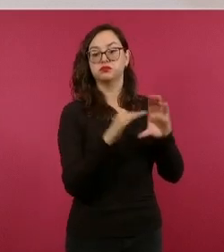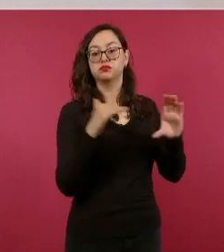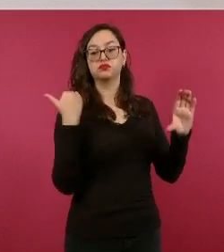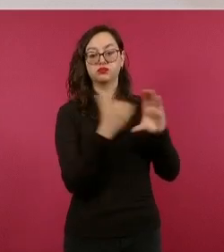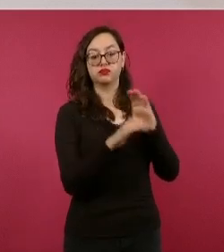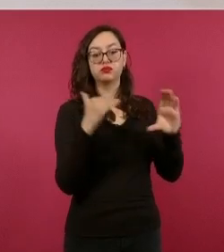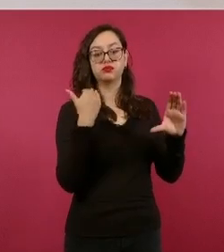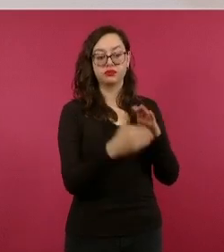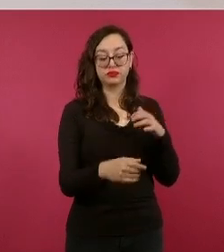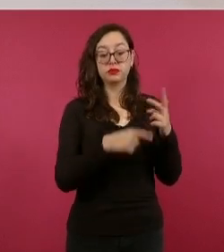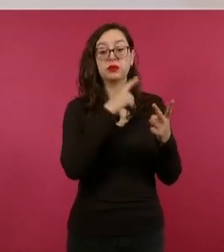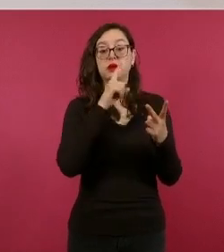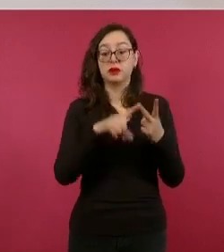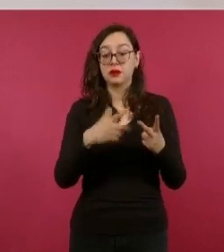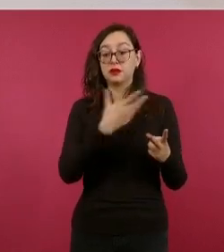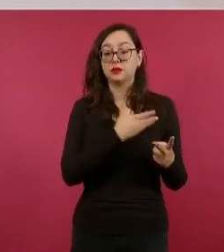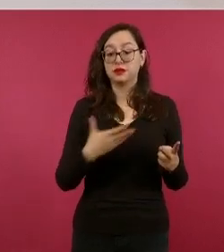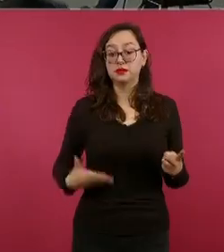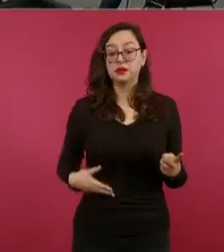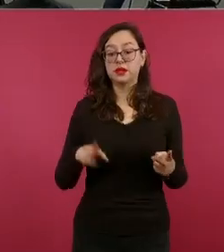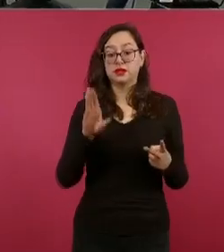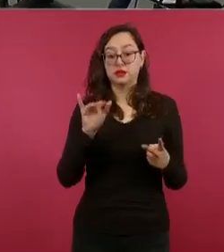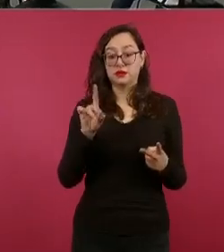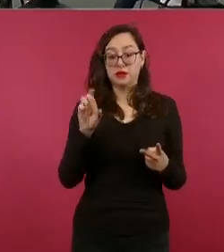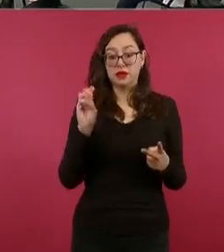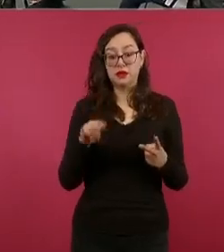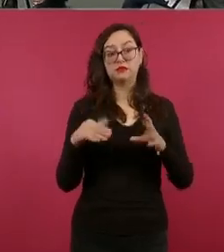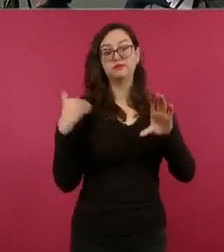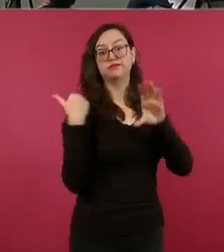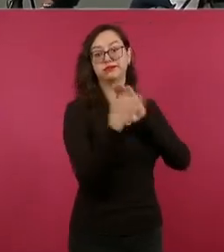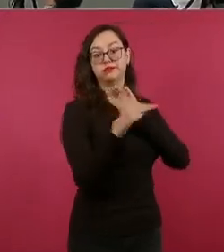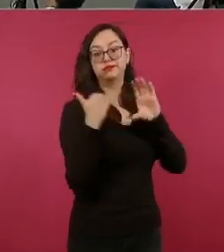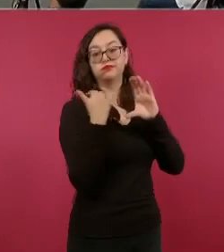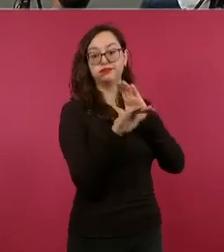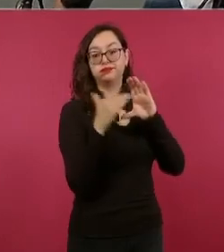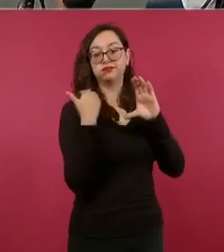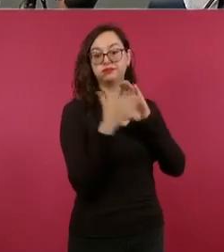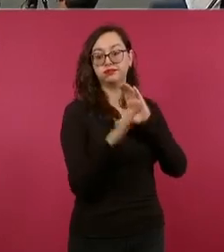y también al presidente Biden sobre este tema.